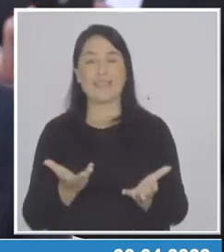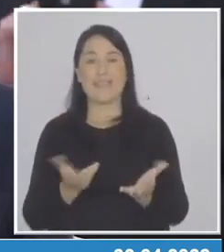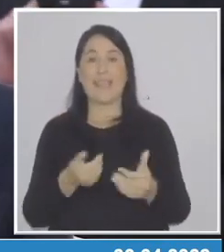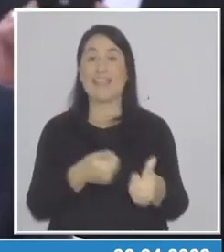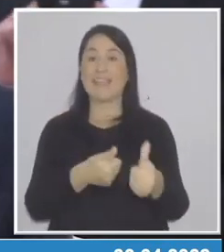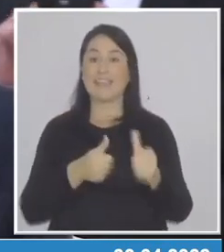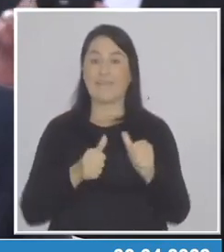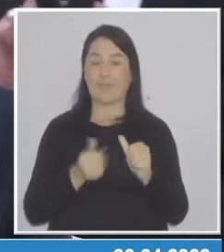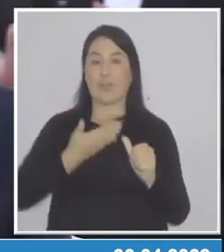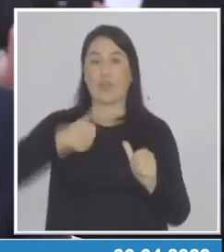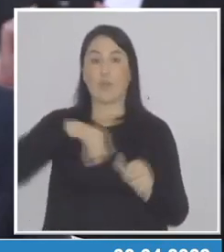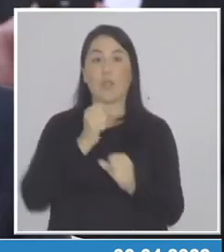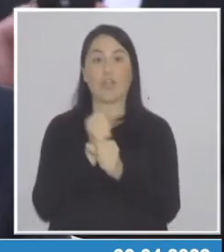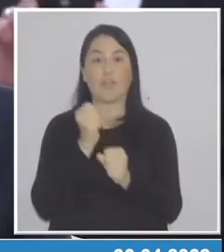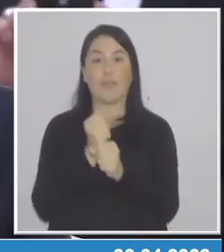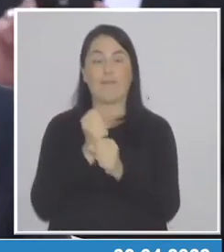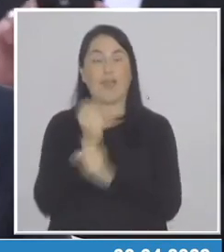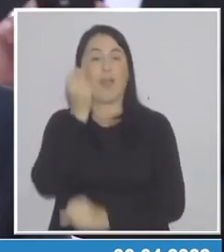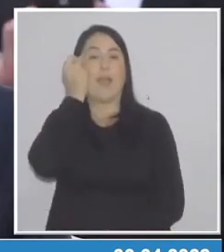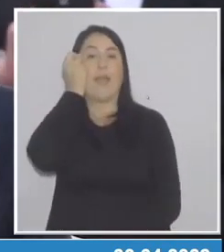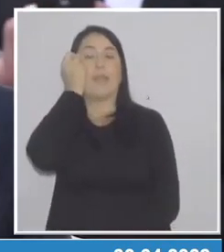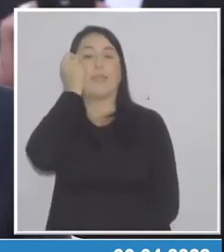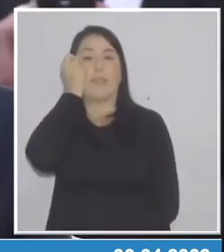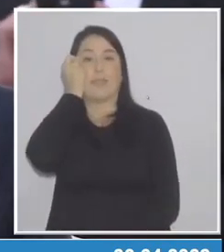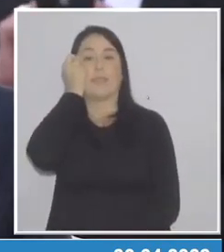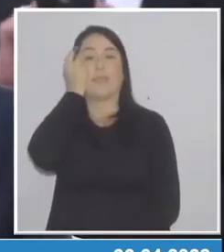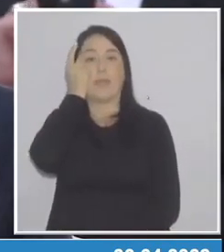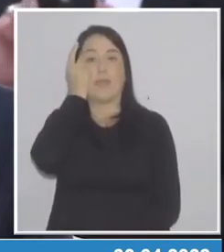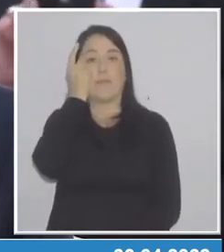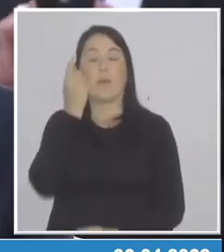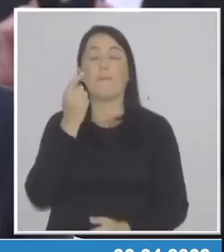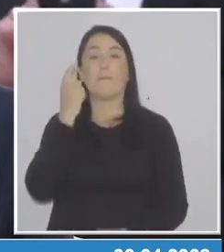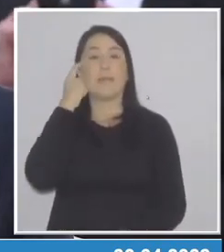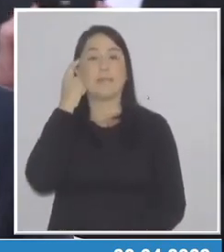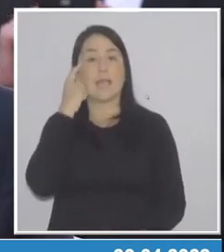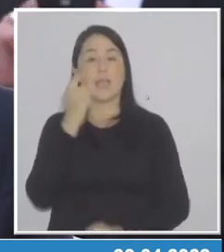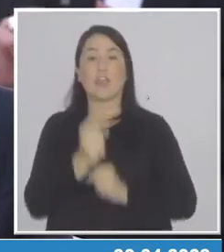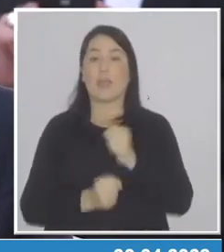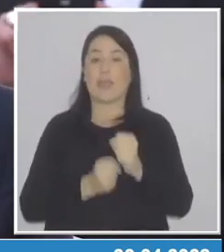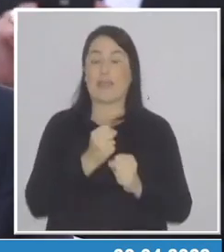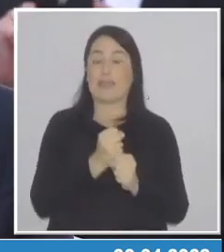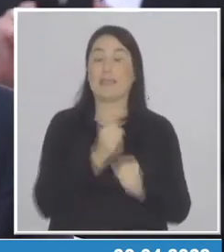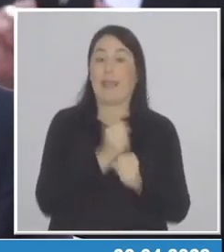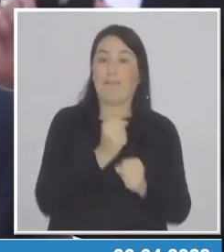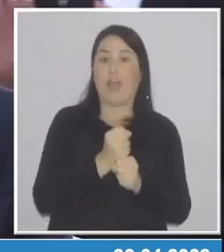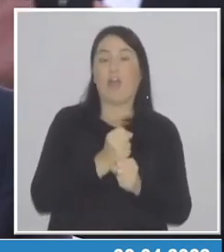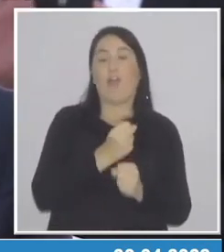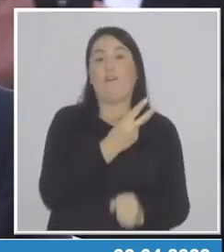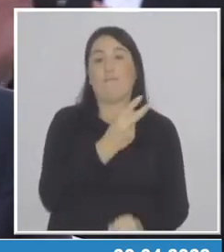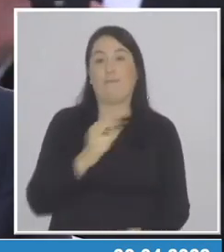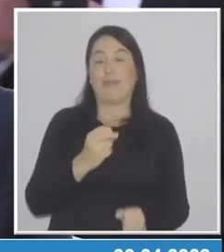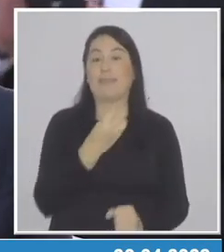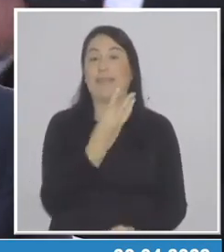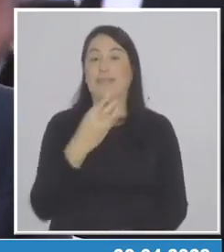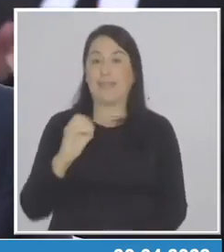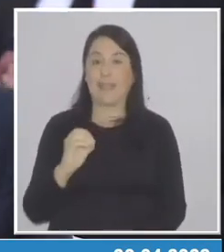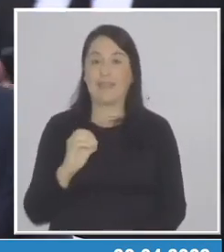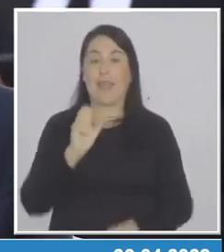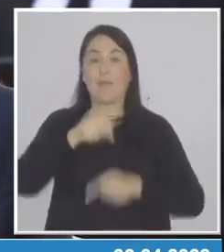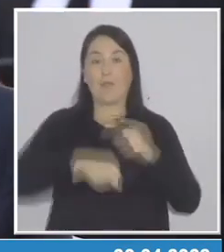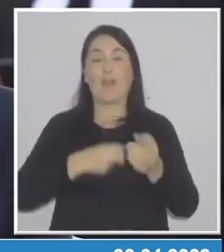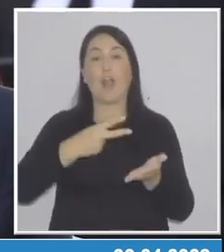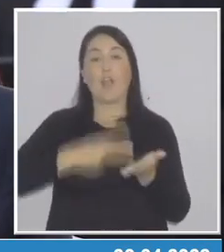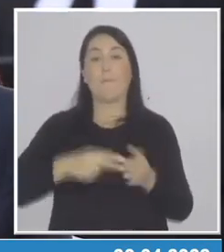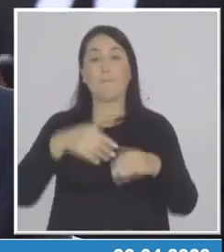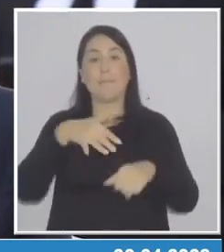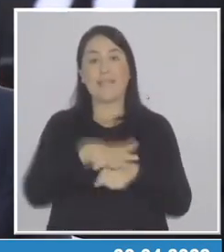quehacer lo entendemos al amparo de la Agenda 2030 para el Desarrollo Sostenible, aprobada en 2015 por la